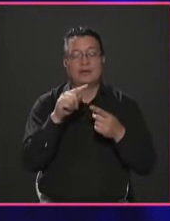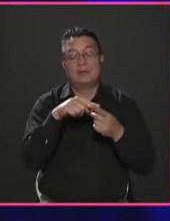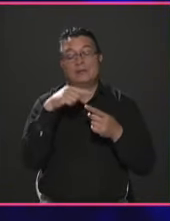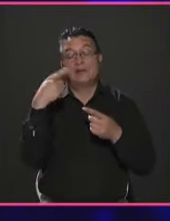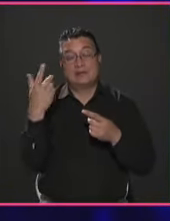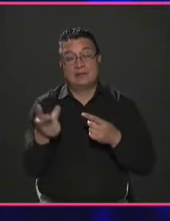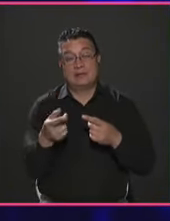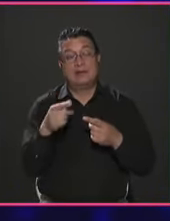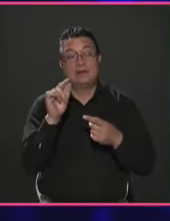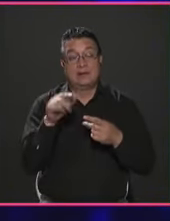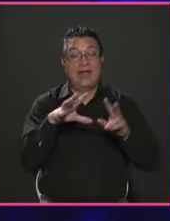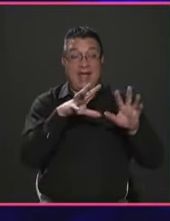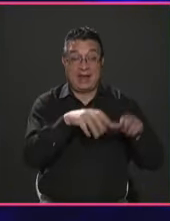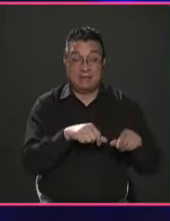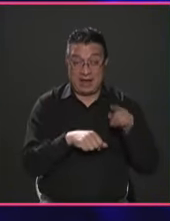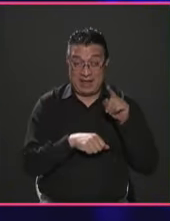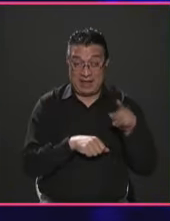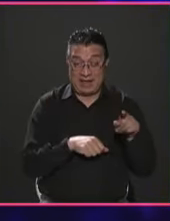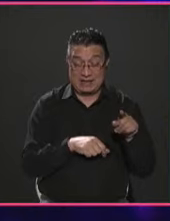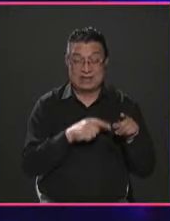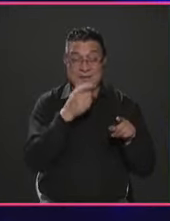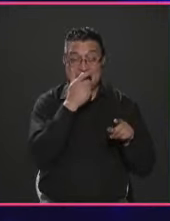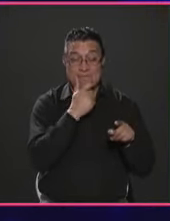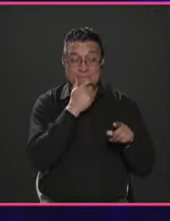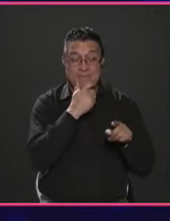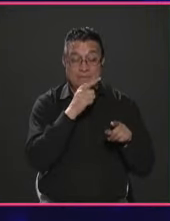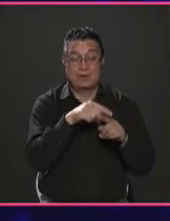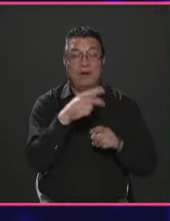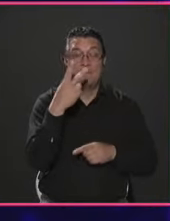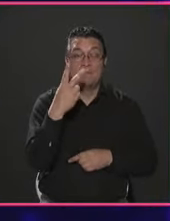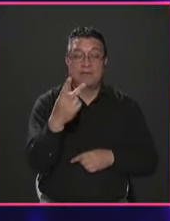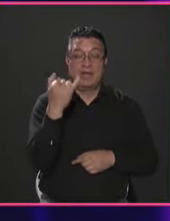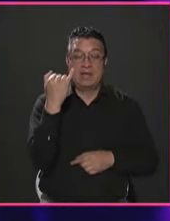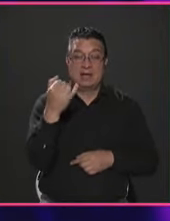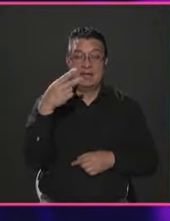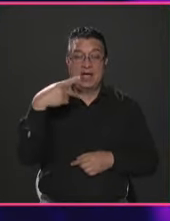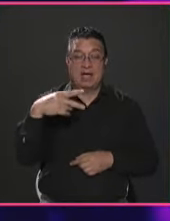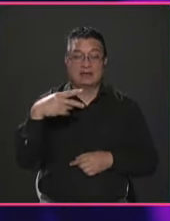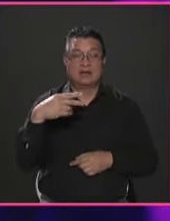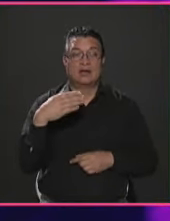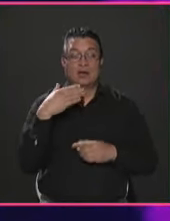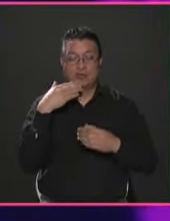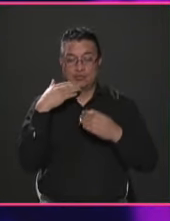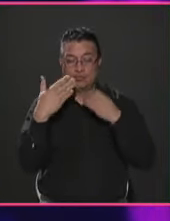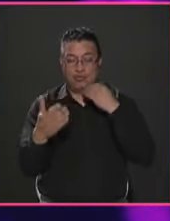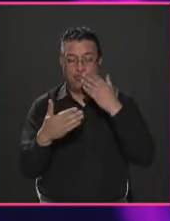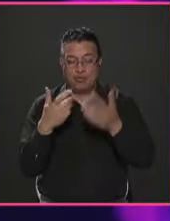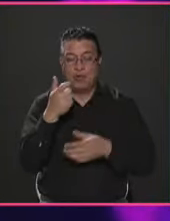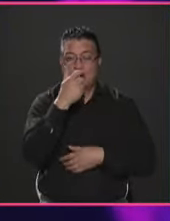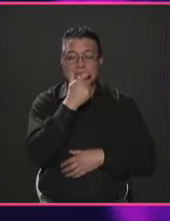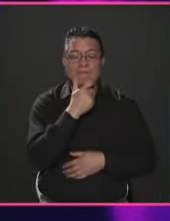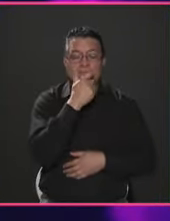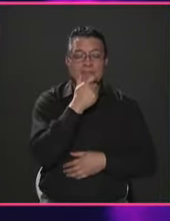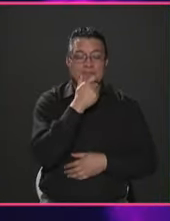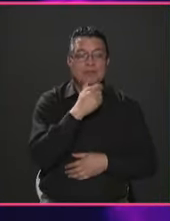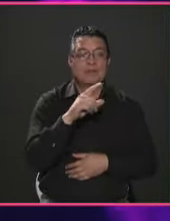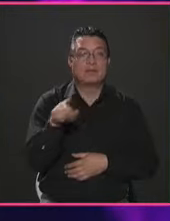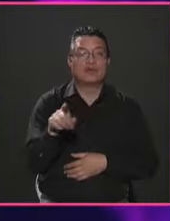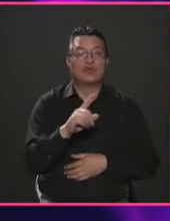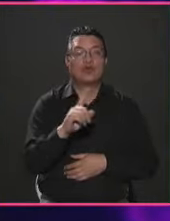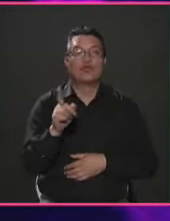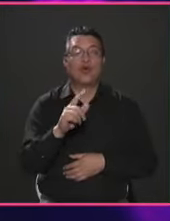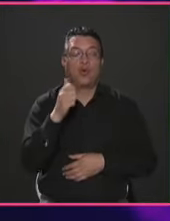especie de animales el VIH se transmitió de estos primates no humanos de